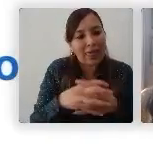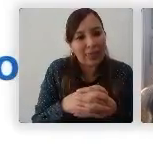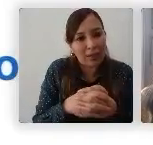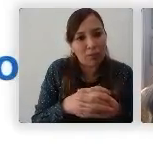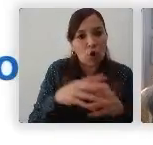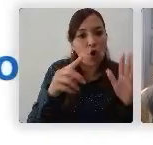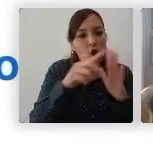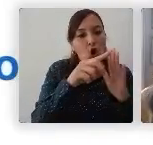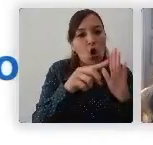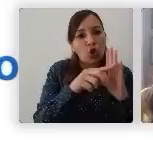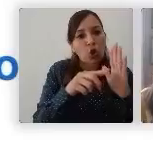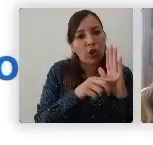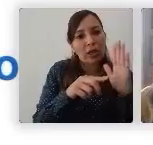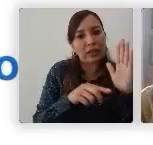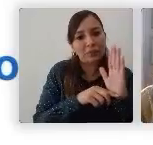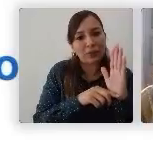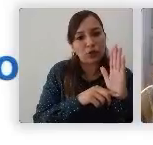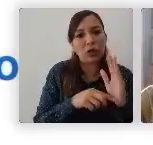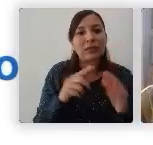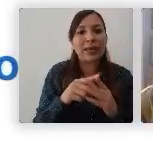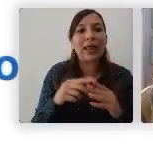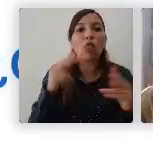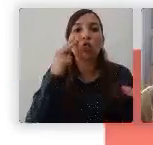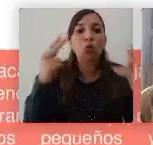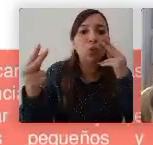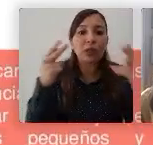cadena comercial en el turismo